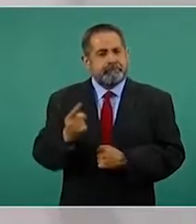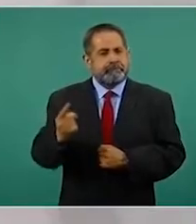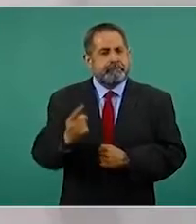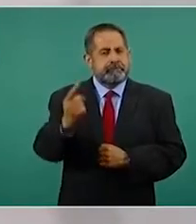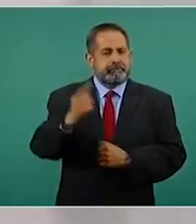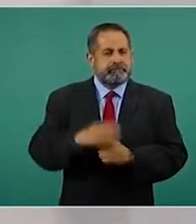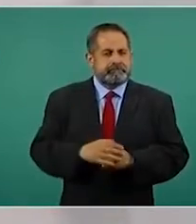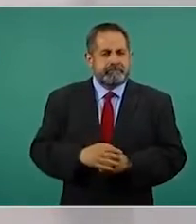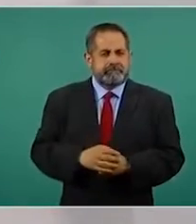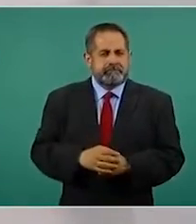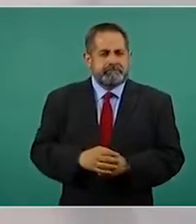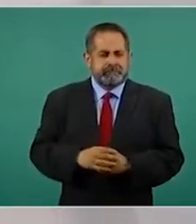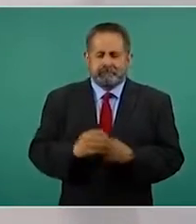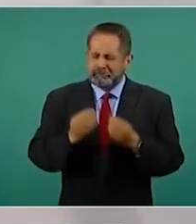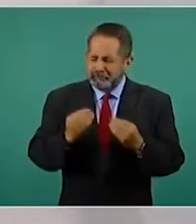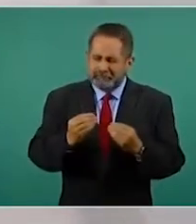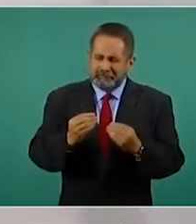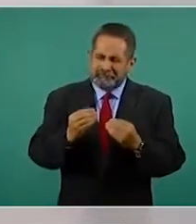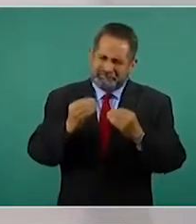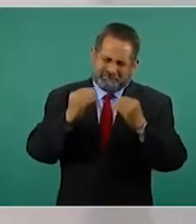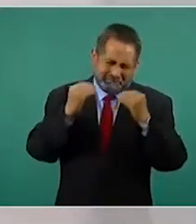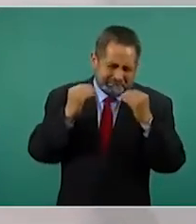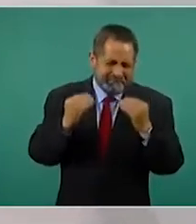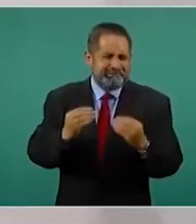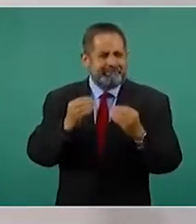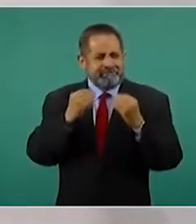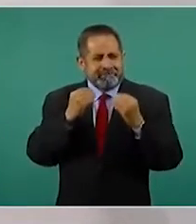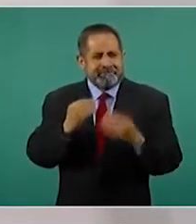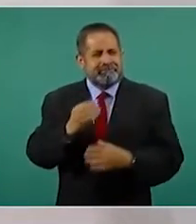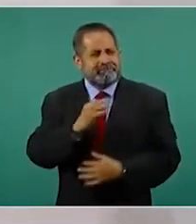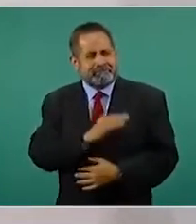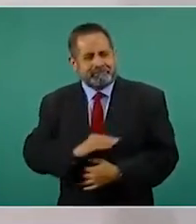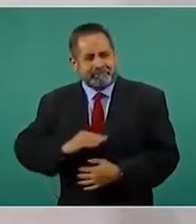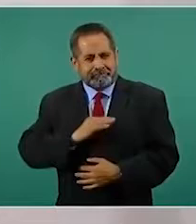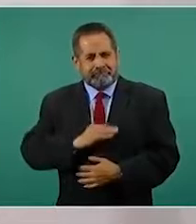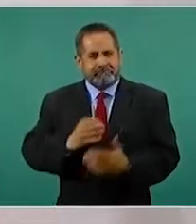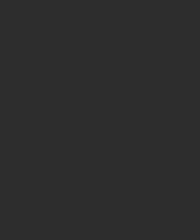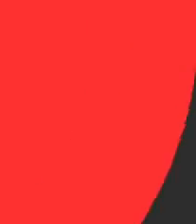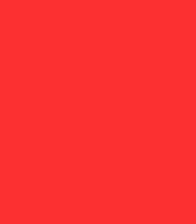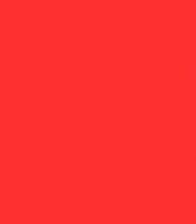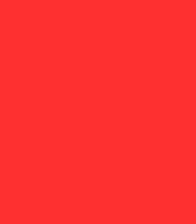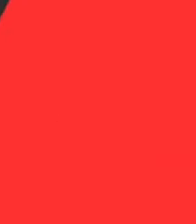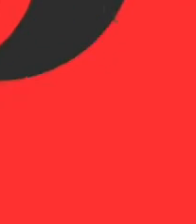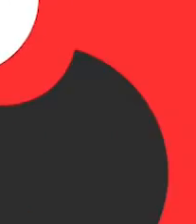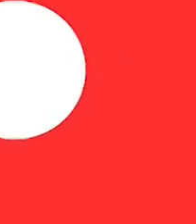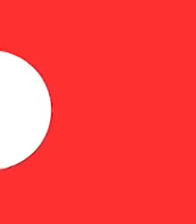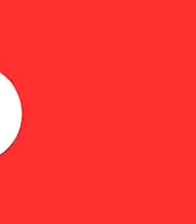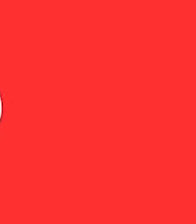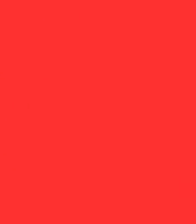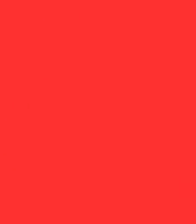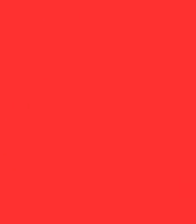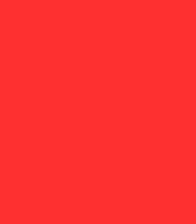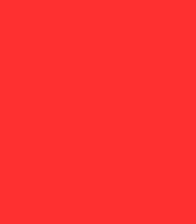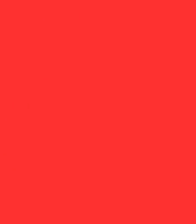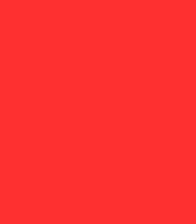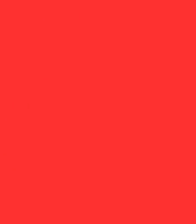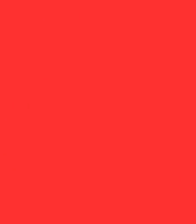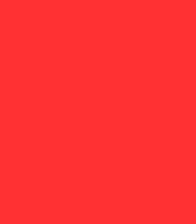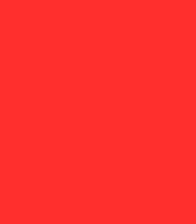muchas muchas muchas felicidades a todas las mamás i